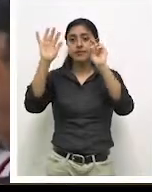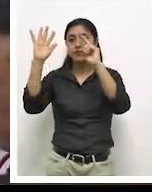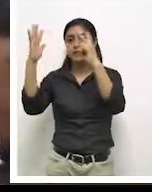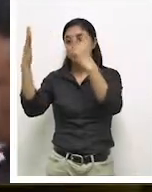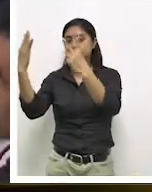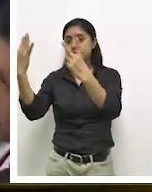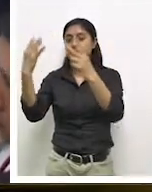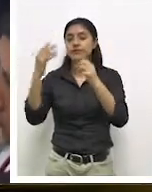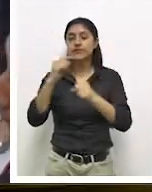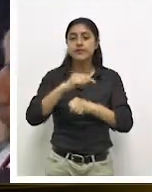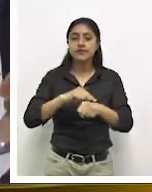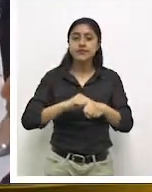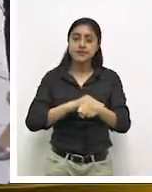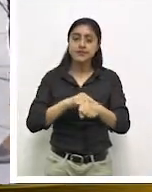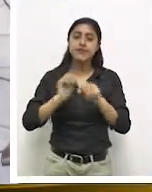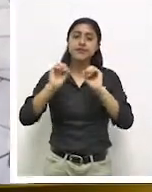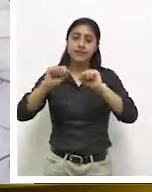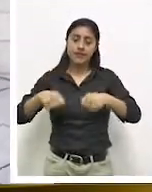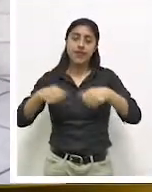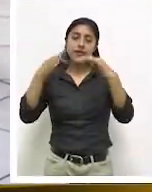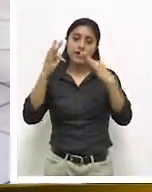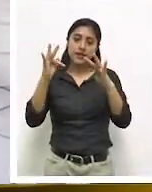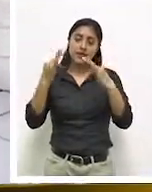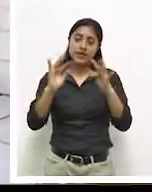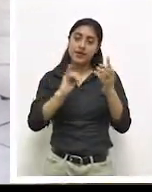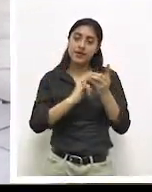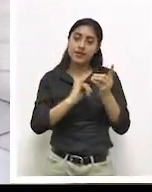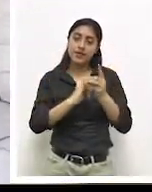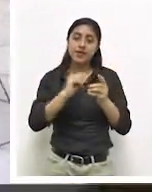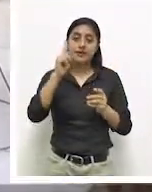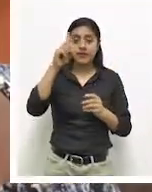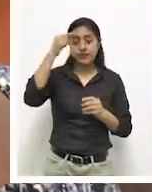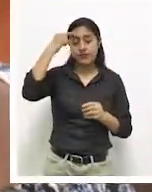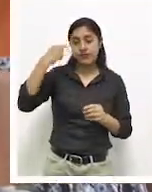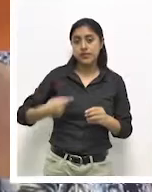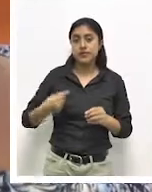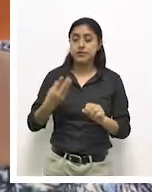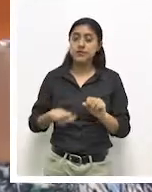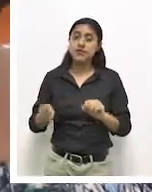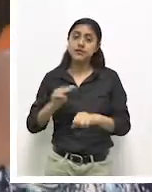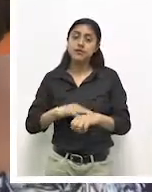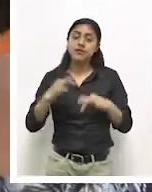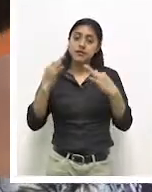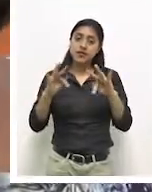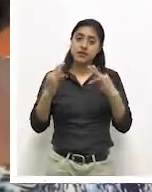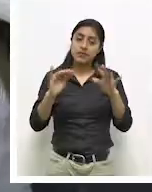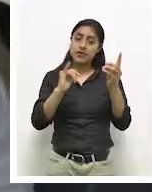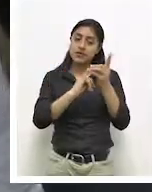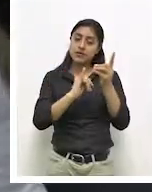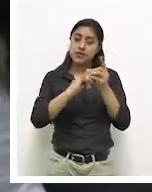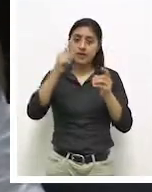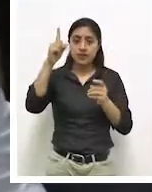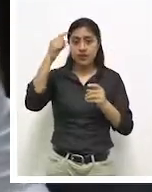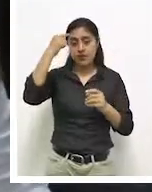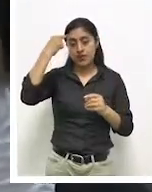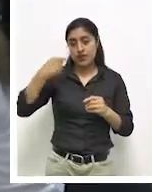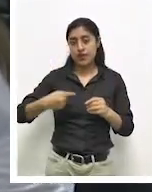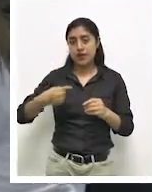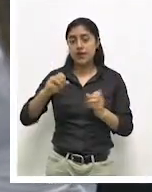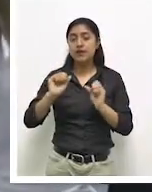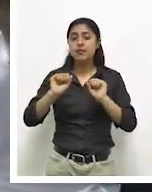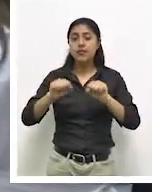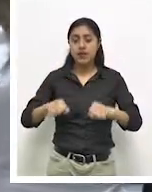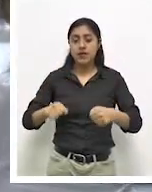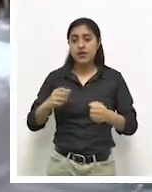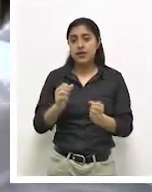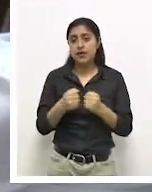a cumplir con la cita agendada previamente para tramitar su DPI en un día. Pero además, el trámite de este documento se puede